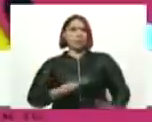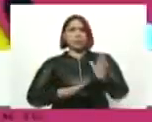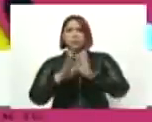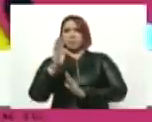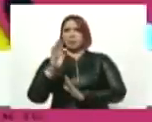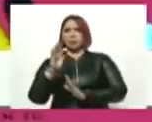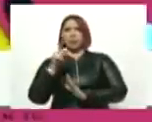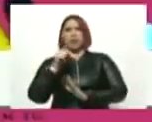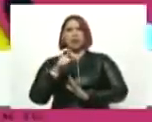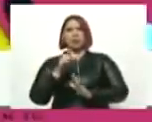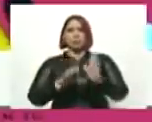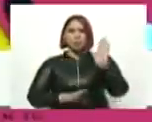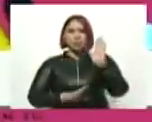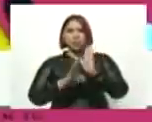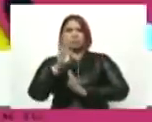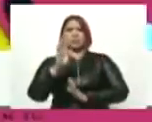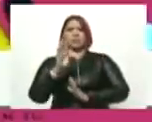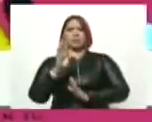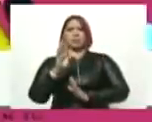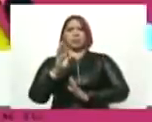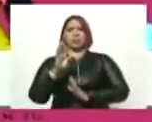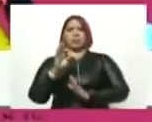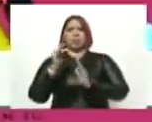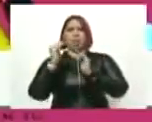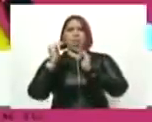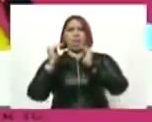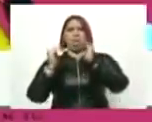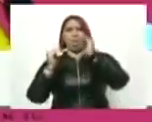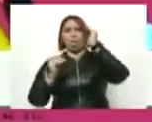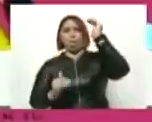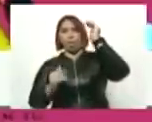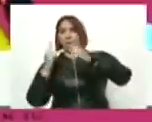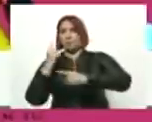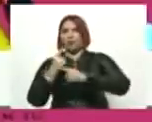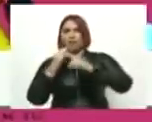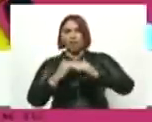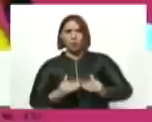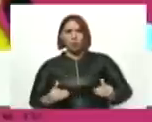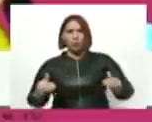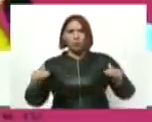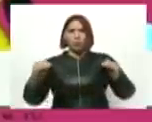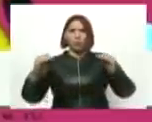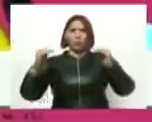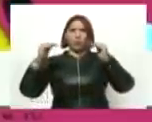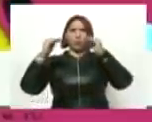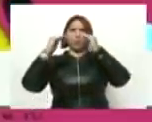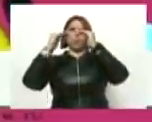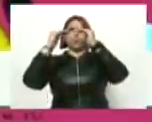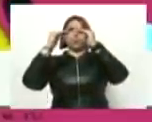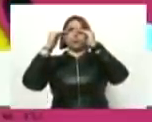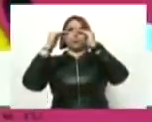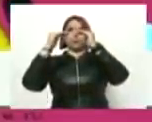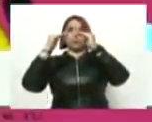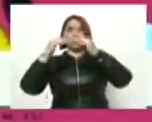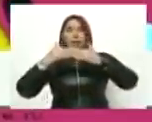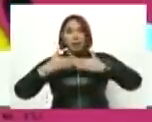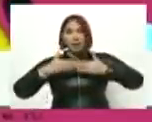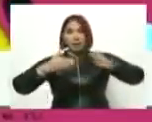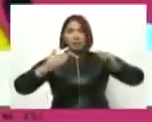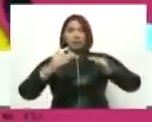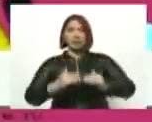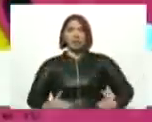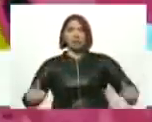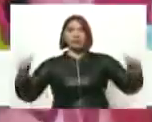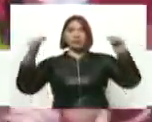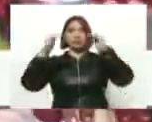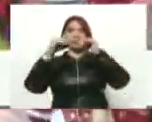desigualdad? No. Debe ser un crecimiento con igualdad, que garantice la igualdad de